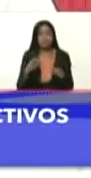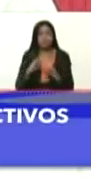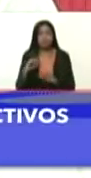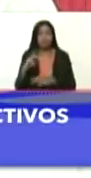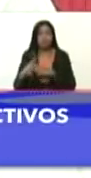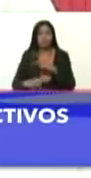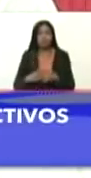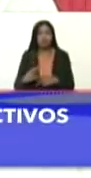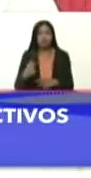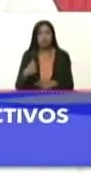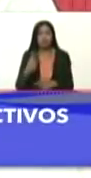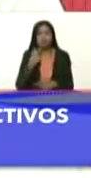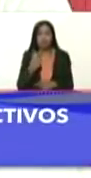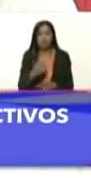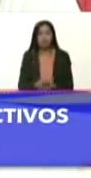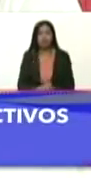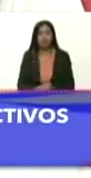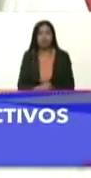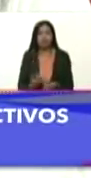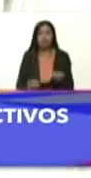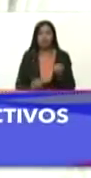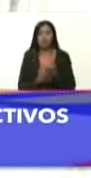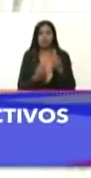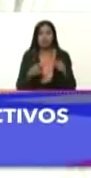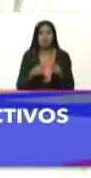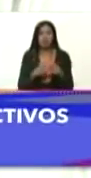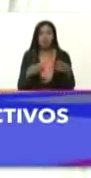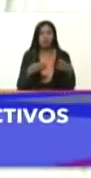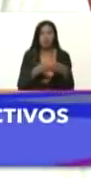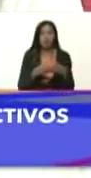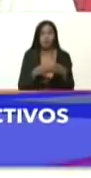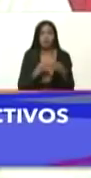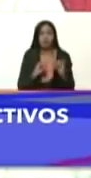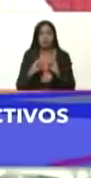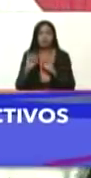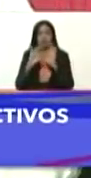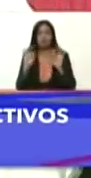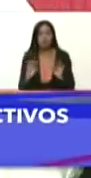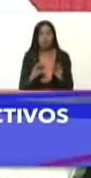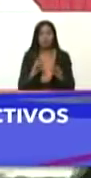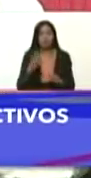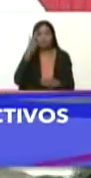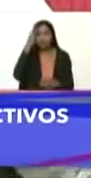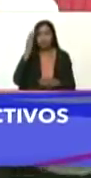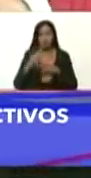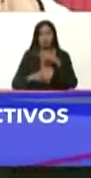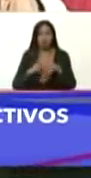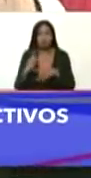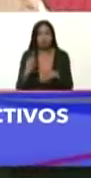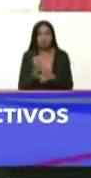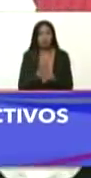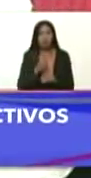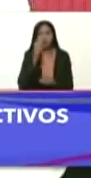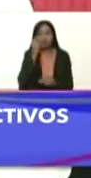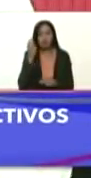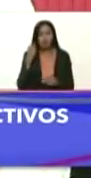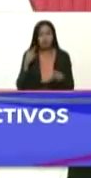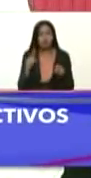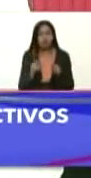proceso, yo diría, de fortalecimiento cualitativo de los consejos productivos de trabajadores en su